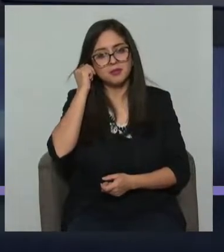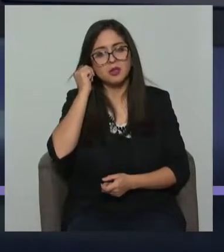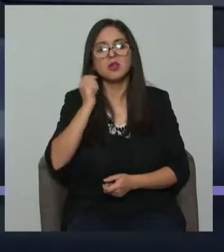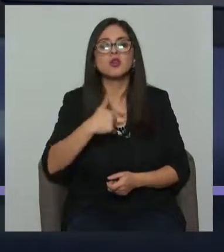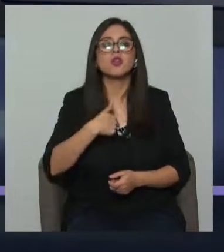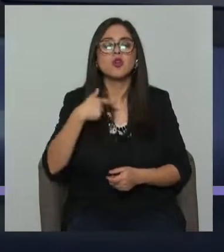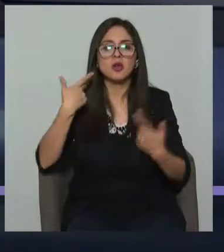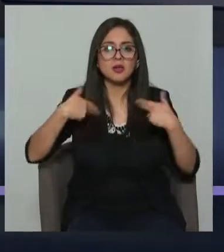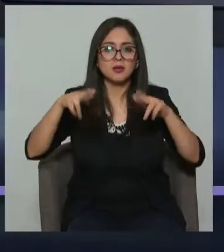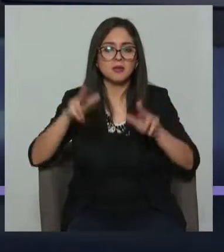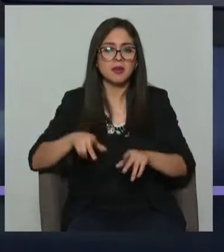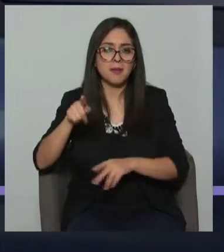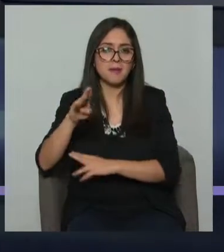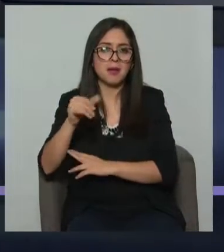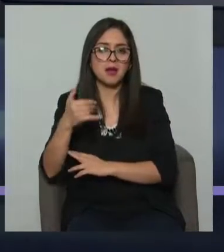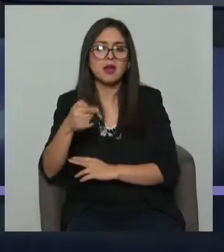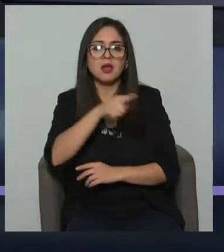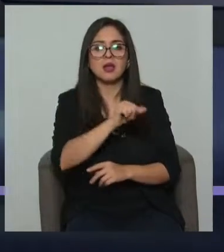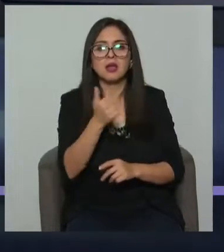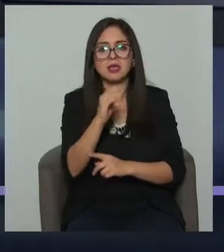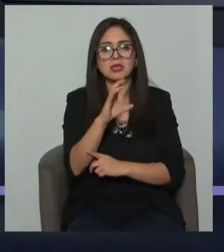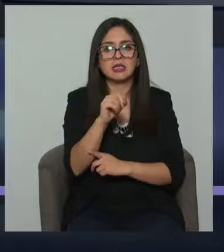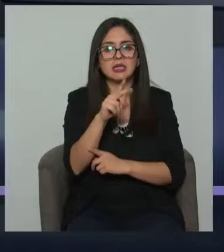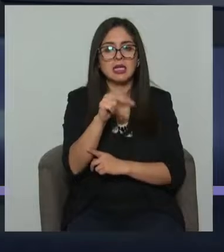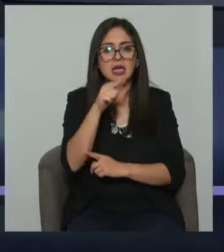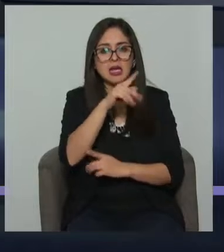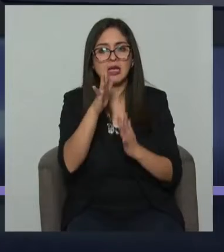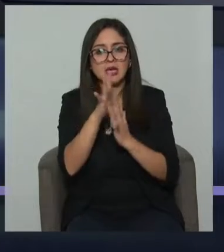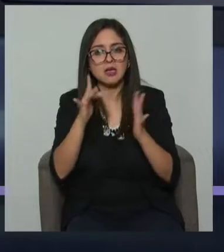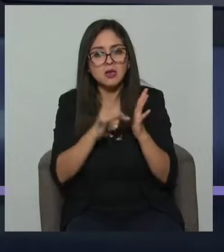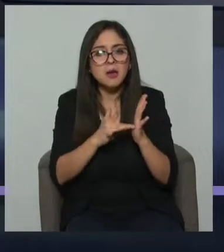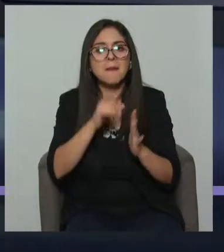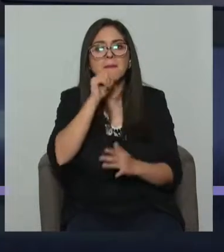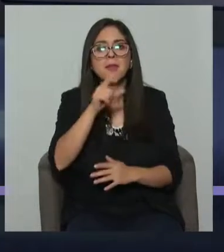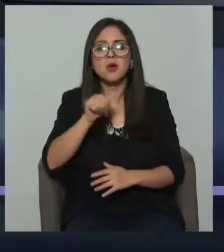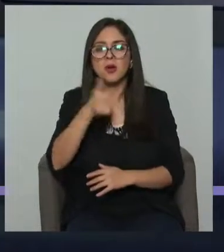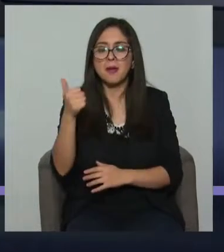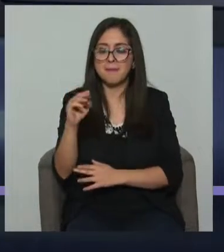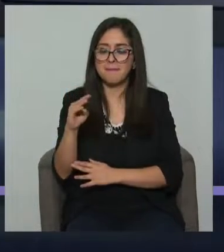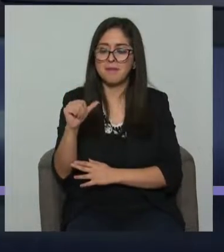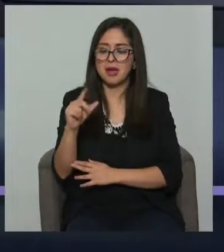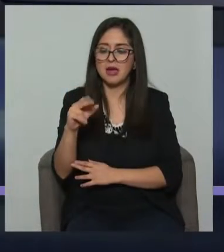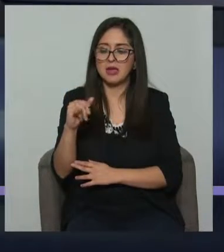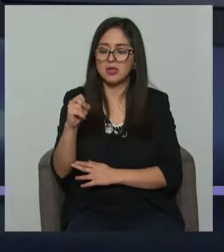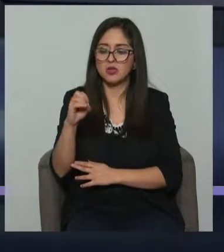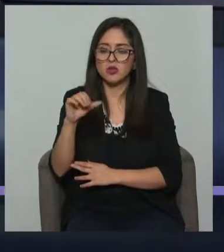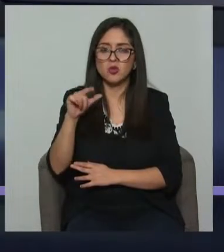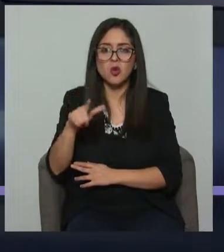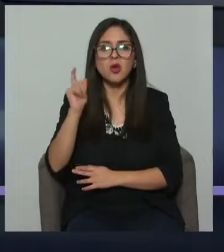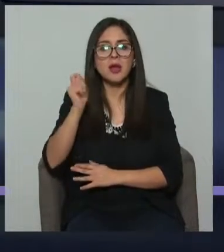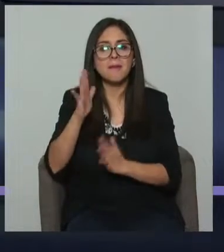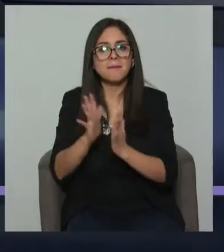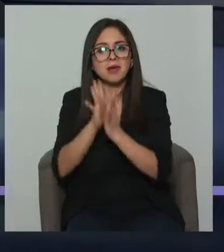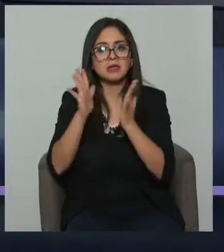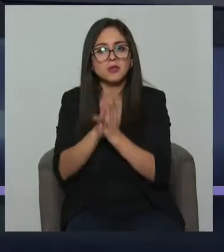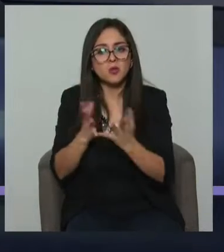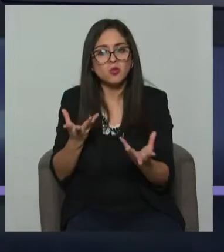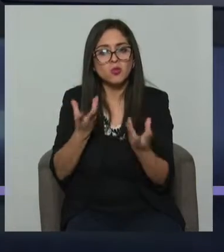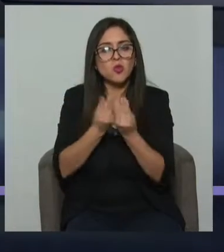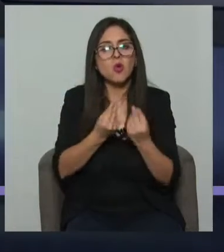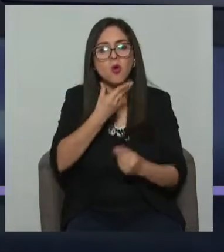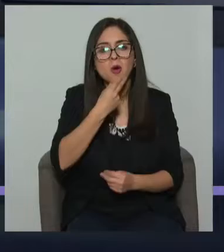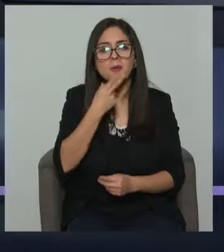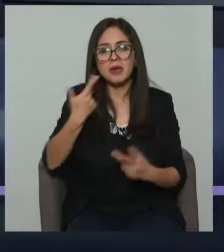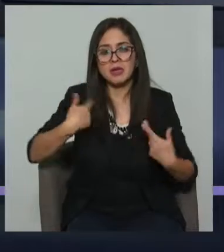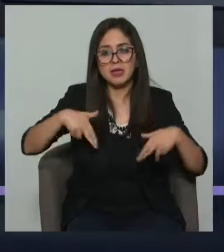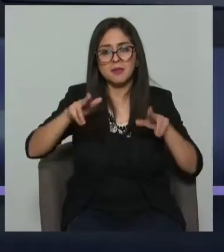Sotres está de Jesus, tenemos Marisol Gacé, hará participaciones especiales con un